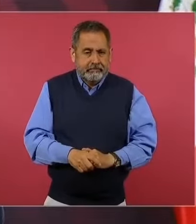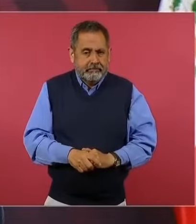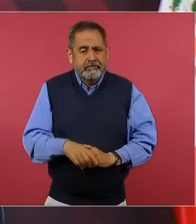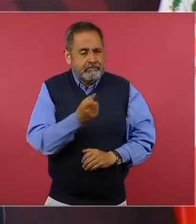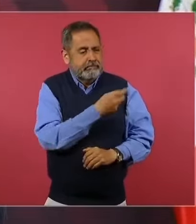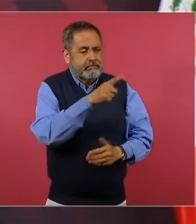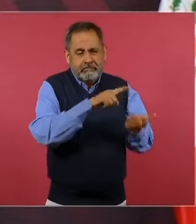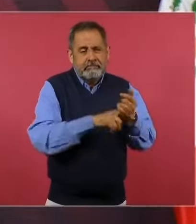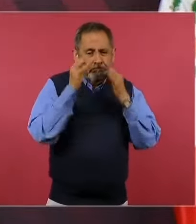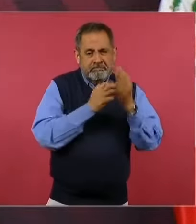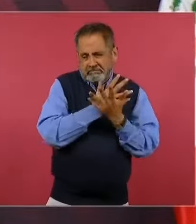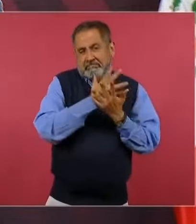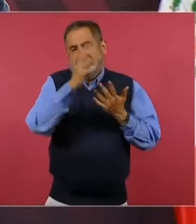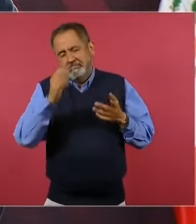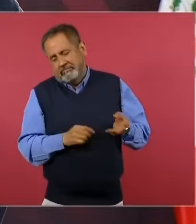Exagerada.